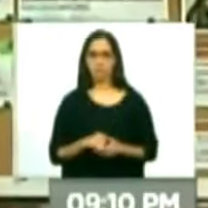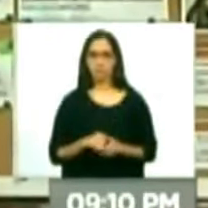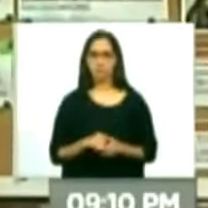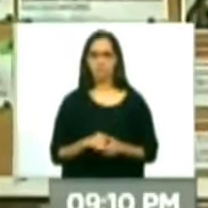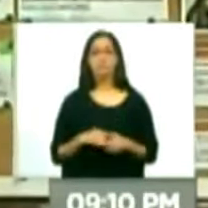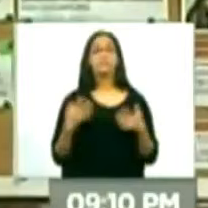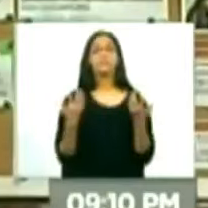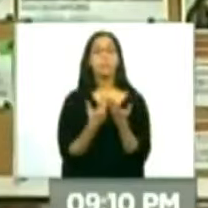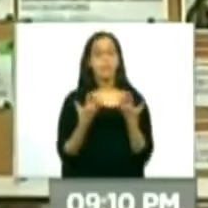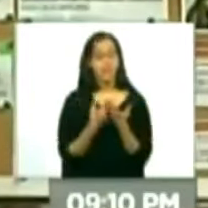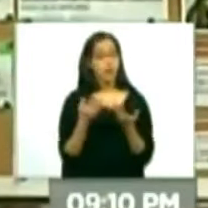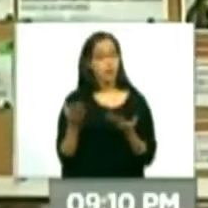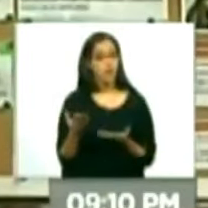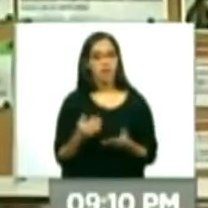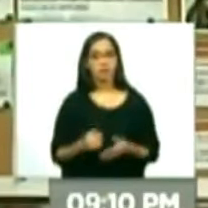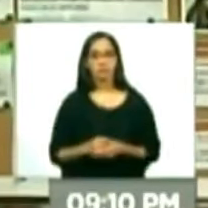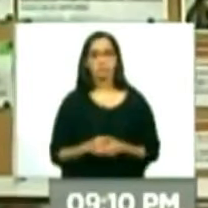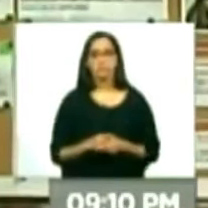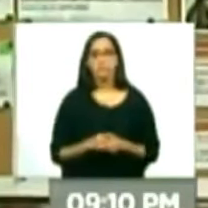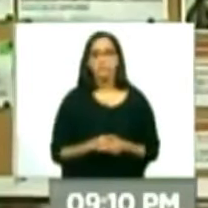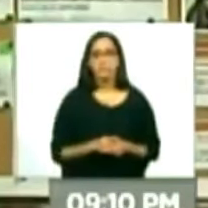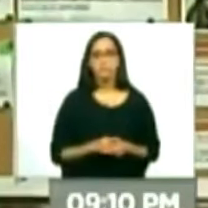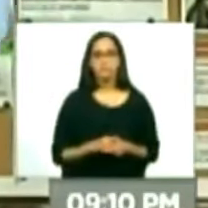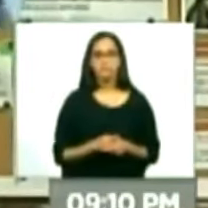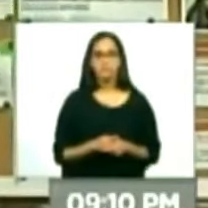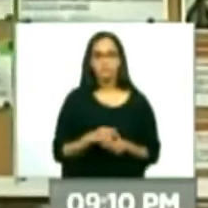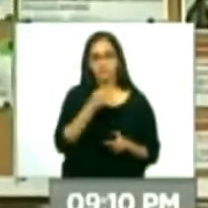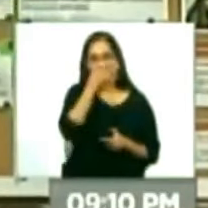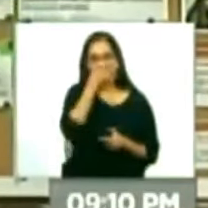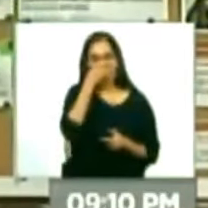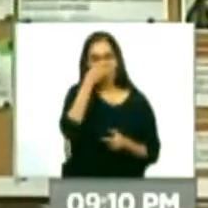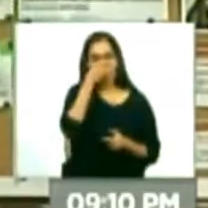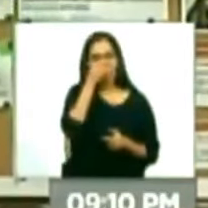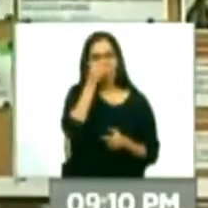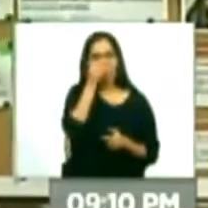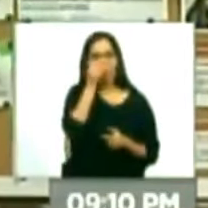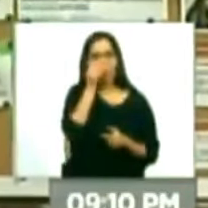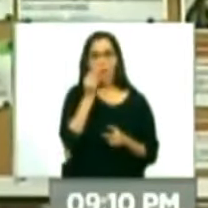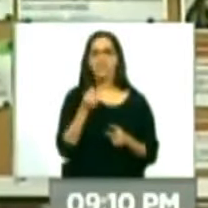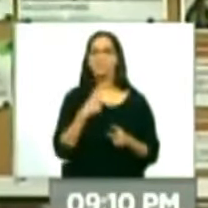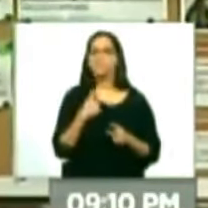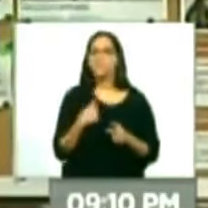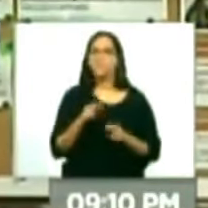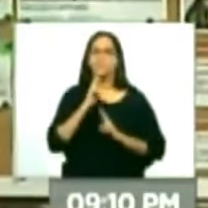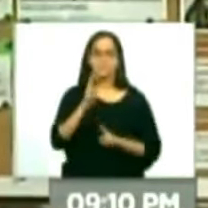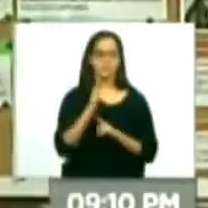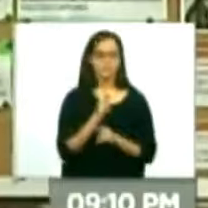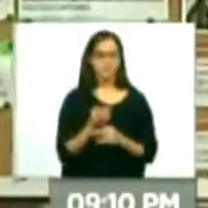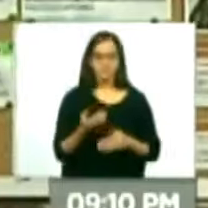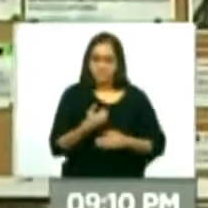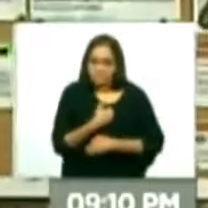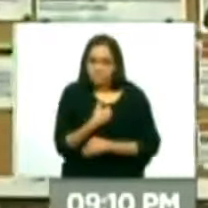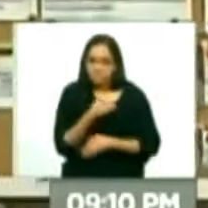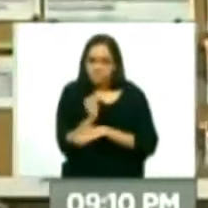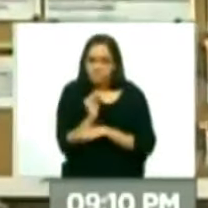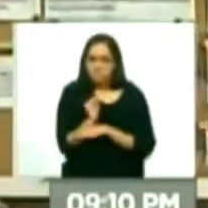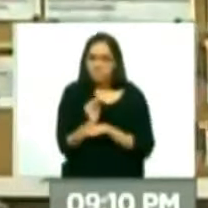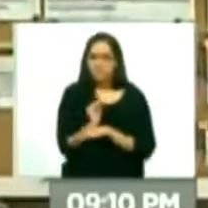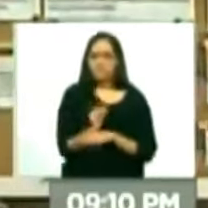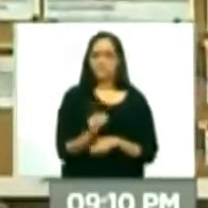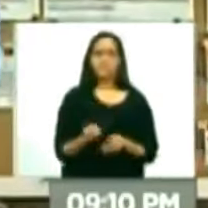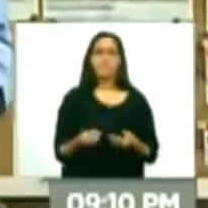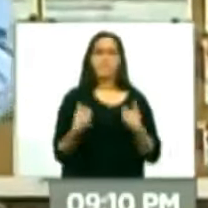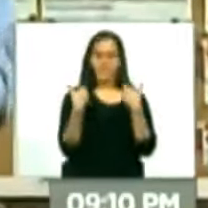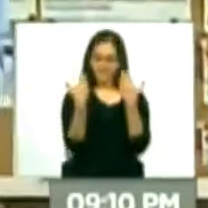Peleé con ellos. Me vine, no, yo con mis resultados abrazados. Llegué a Tucupita y los entrego. Aquí